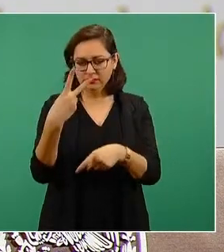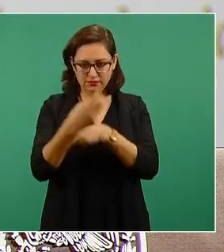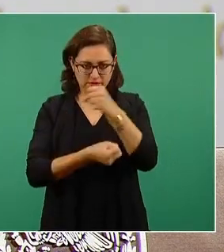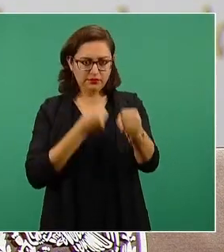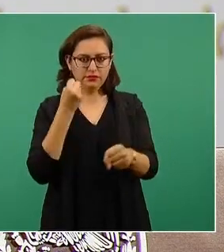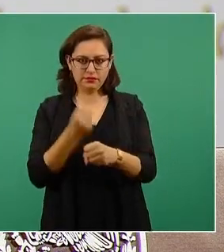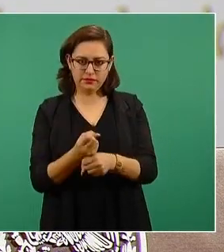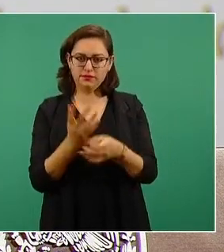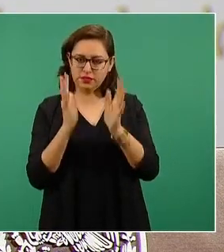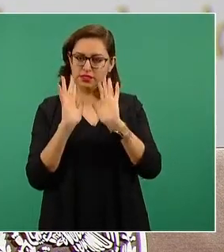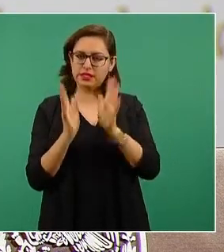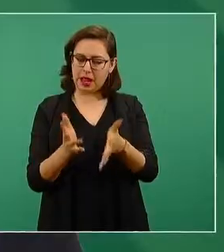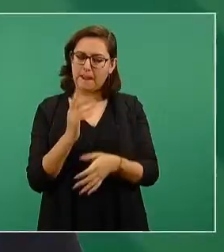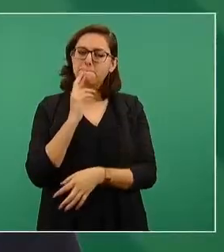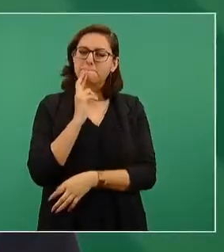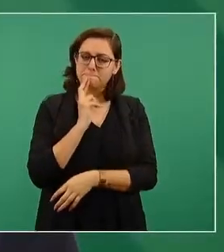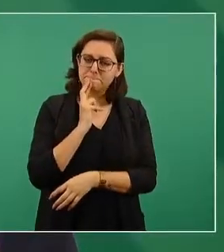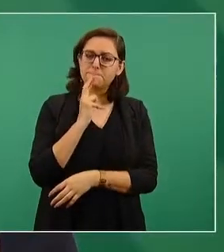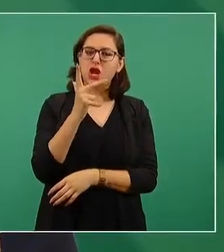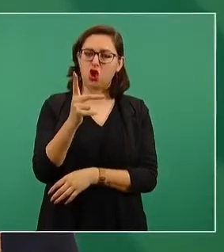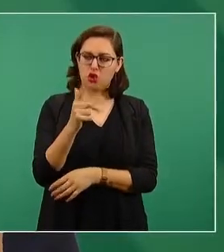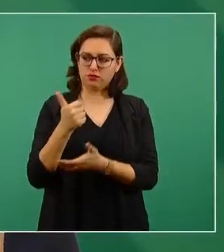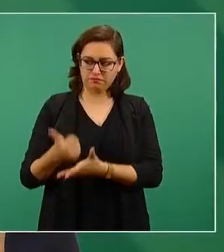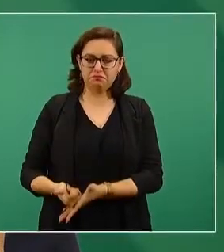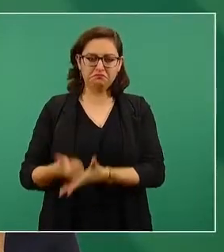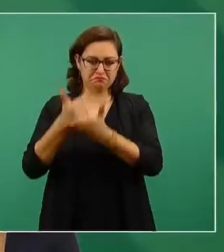Y ahora